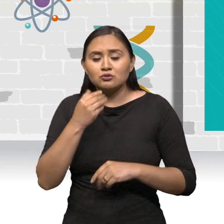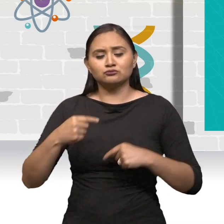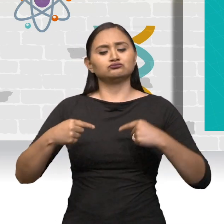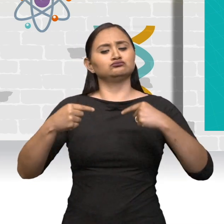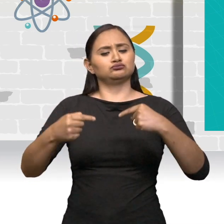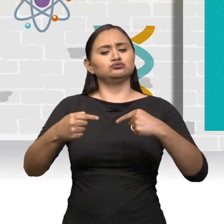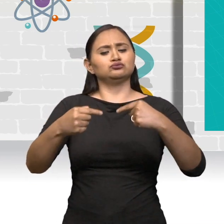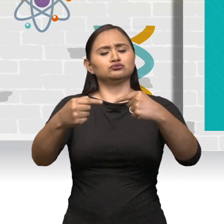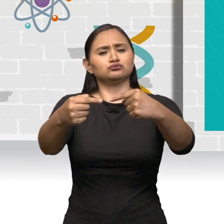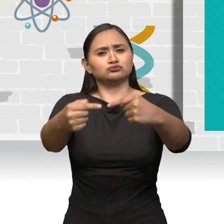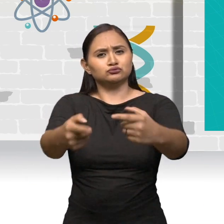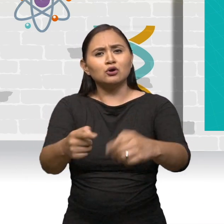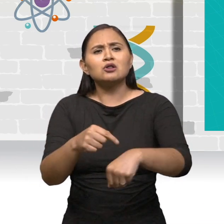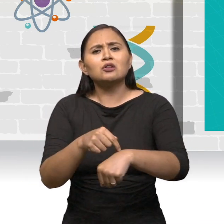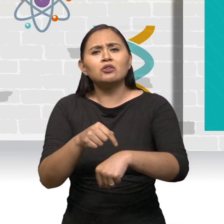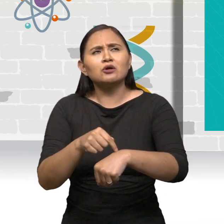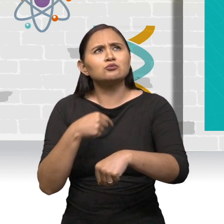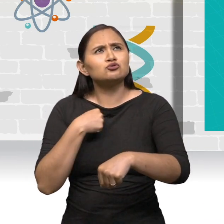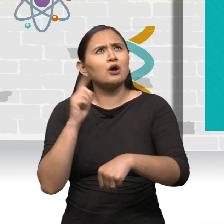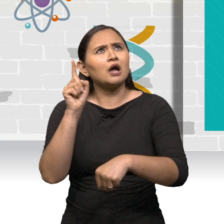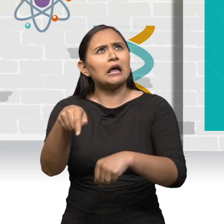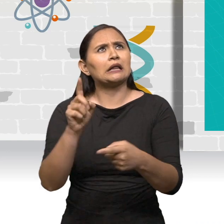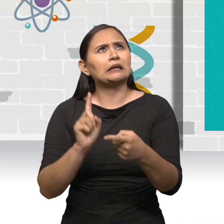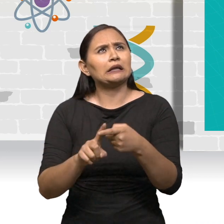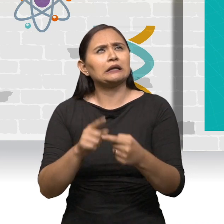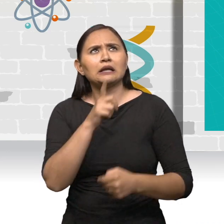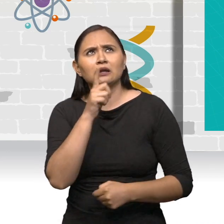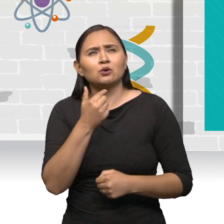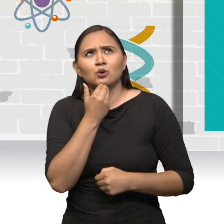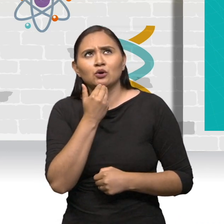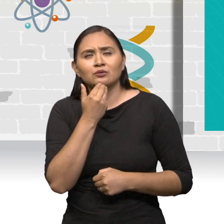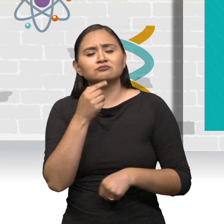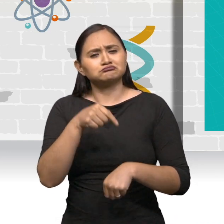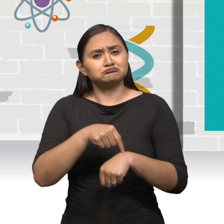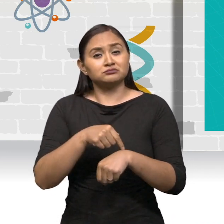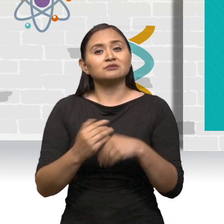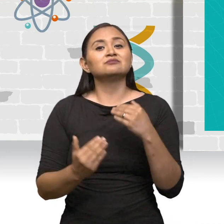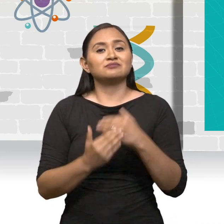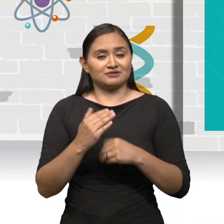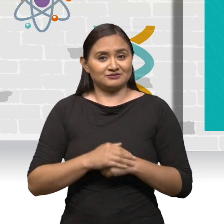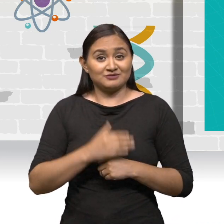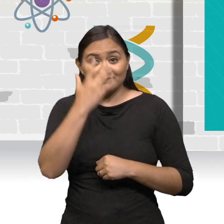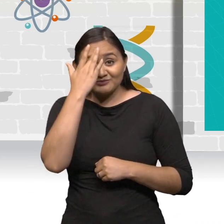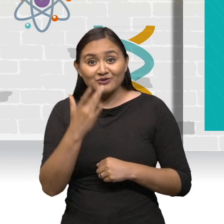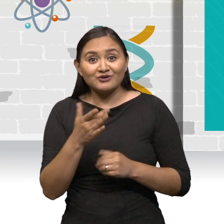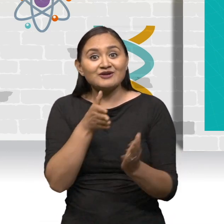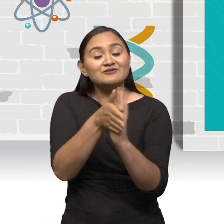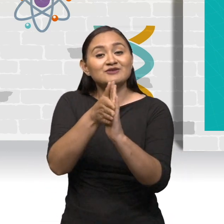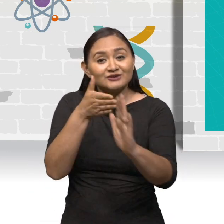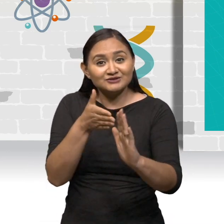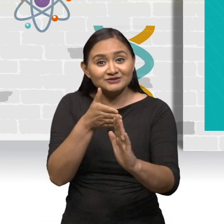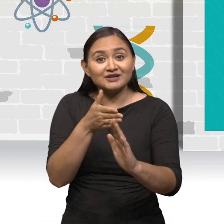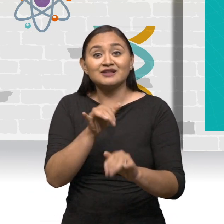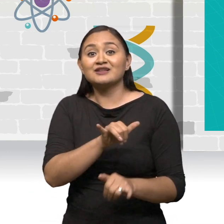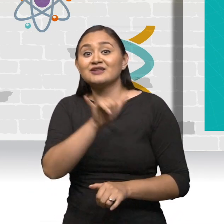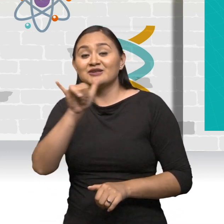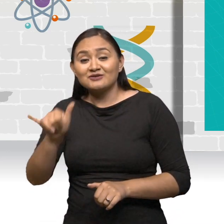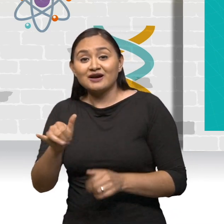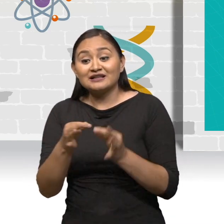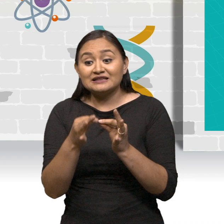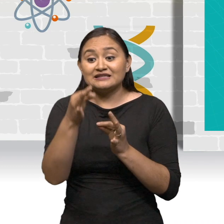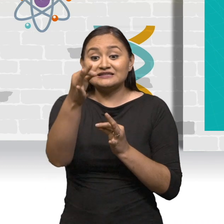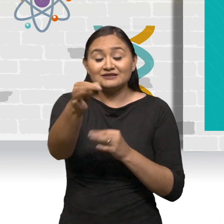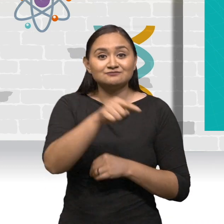camino, predecir el tiempo de llegada es muy sencillo, ya que sabemos que la velocidad es igual a la distancia sobre el